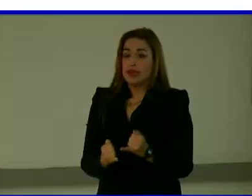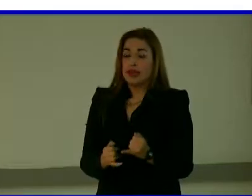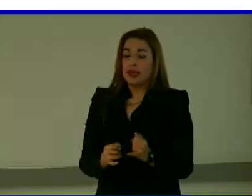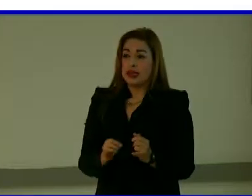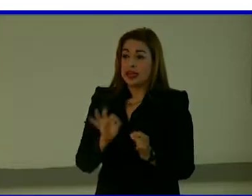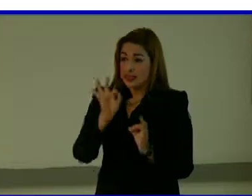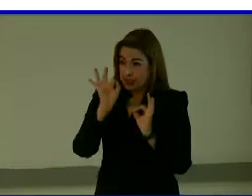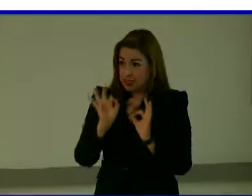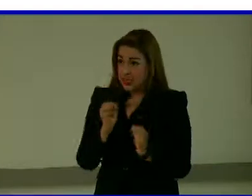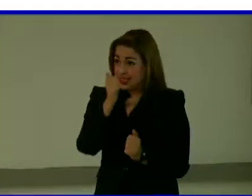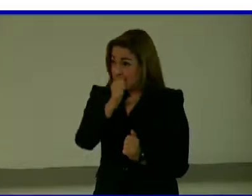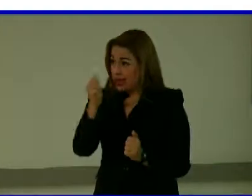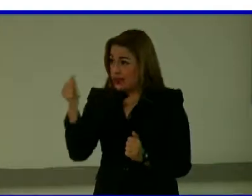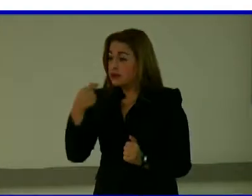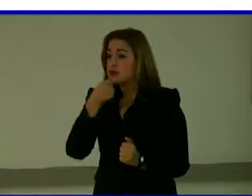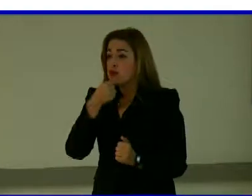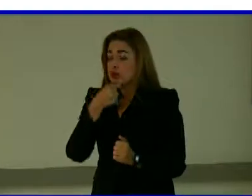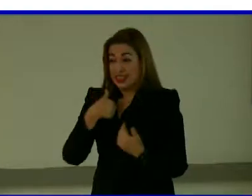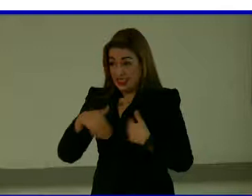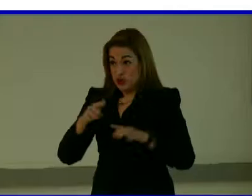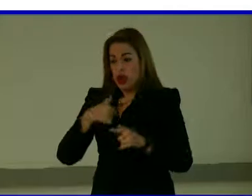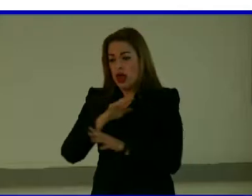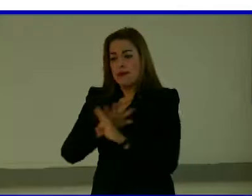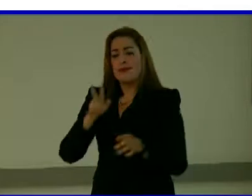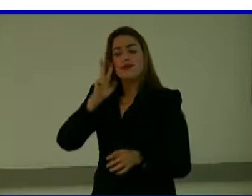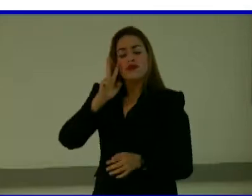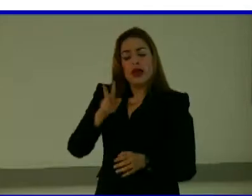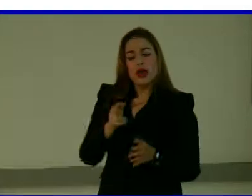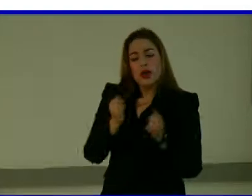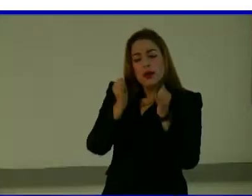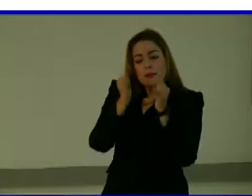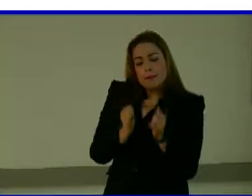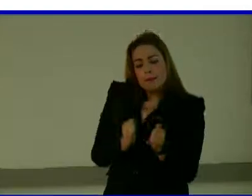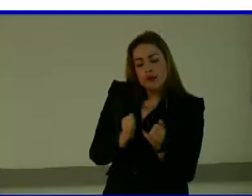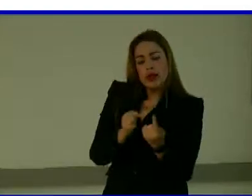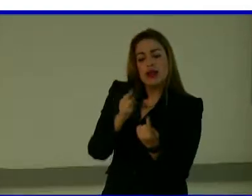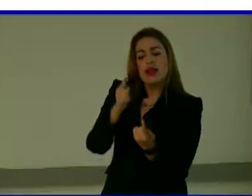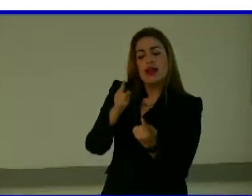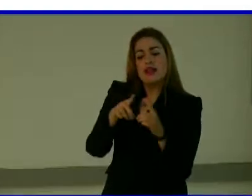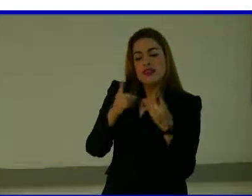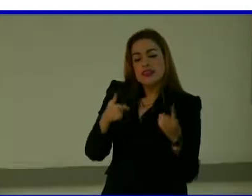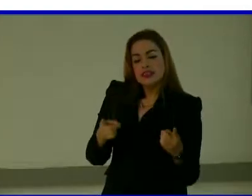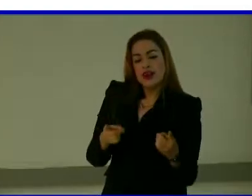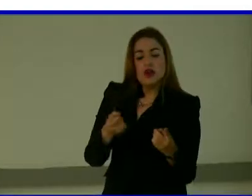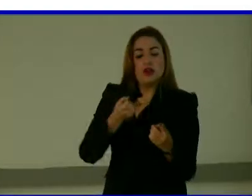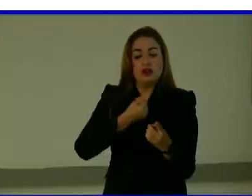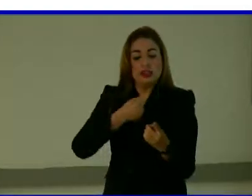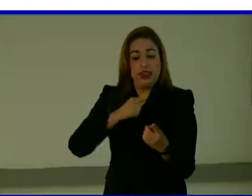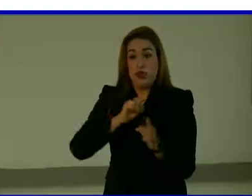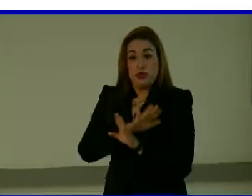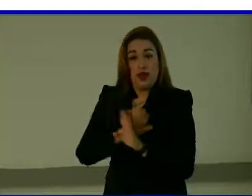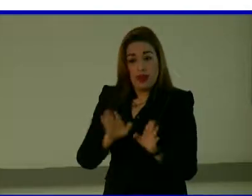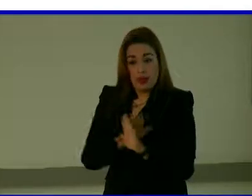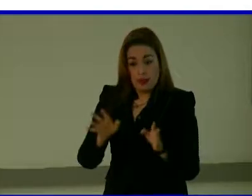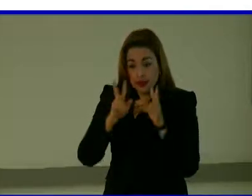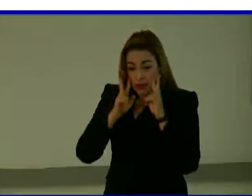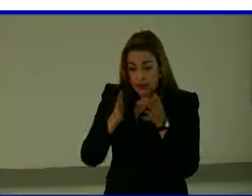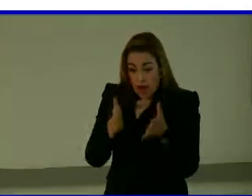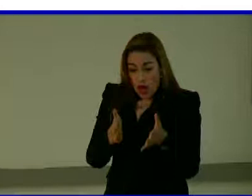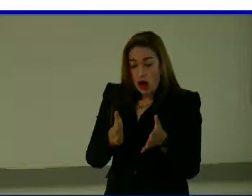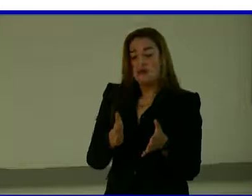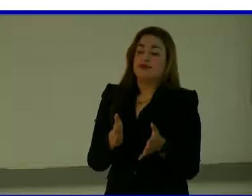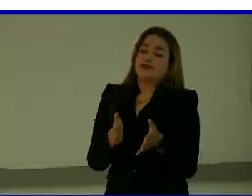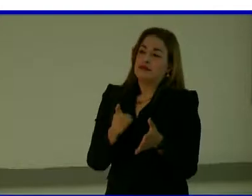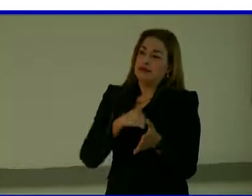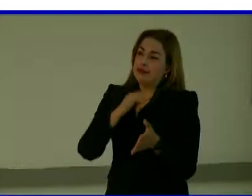nada más que en el perfil de desarrollo, no voy a poder tener éxito en manejar los problemas con los cuales se presenta